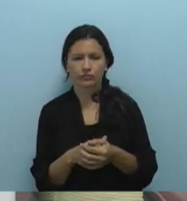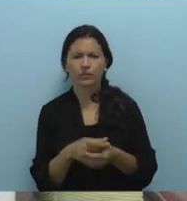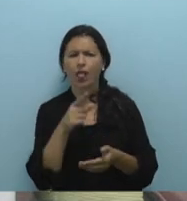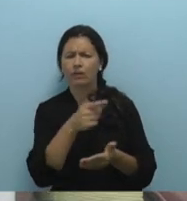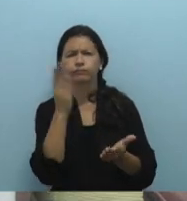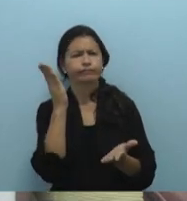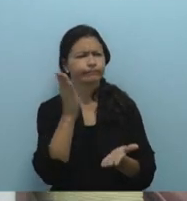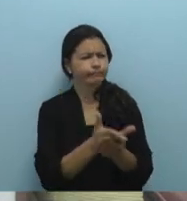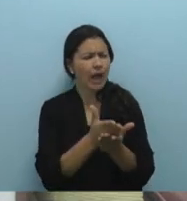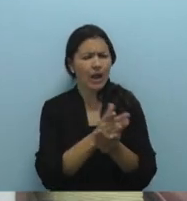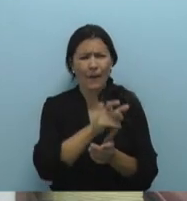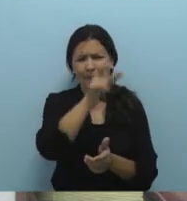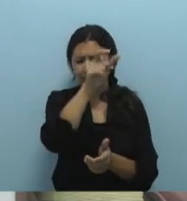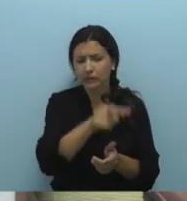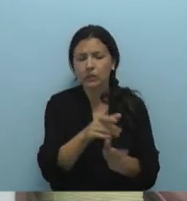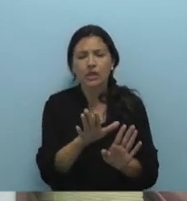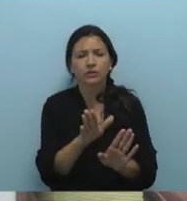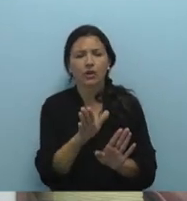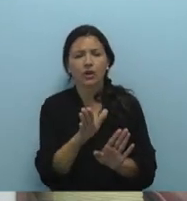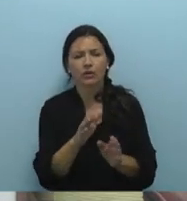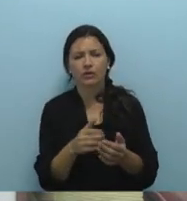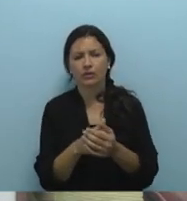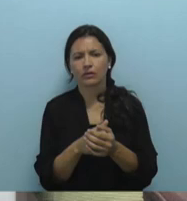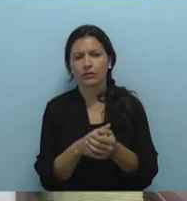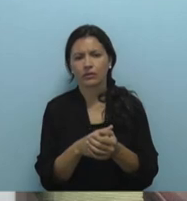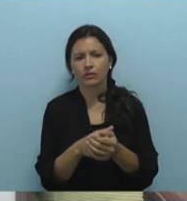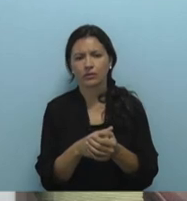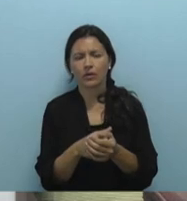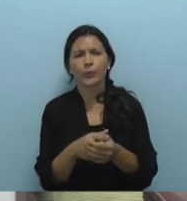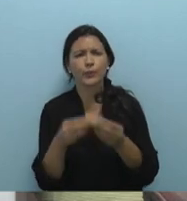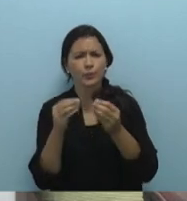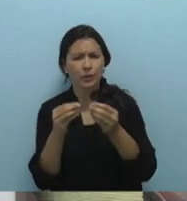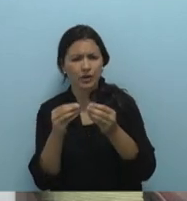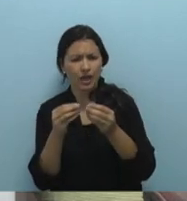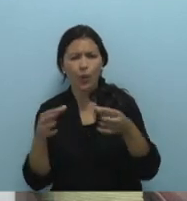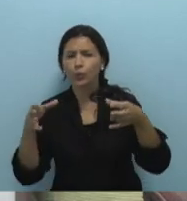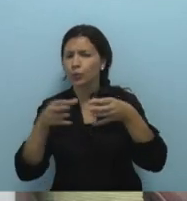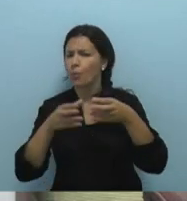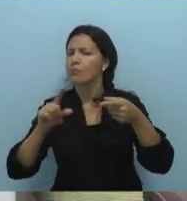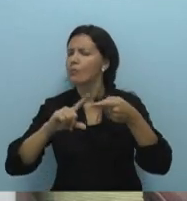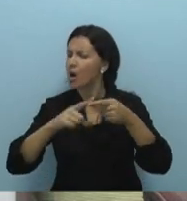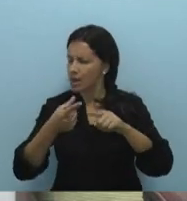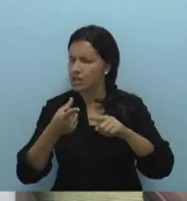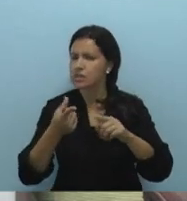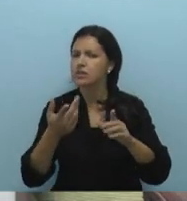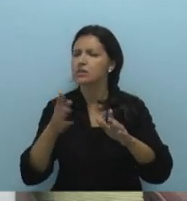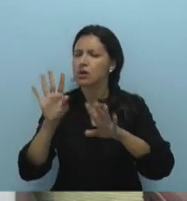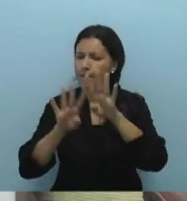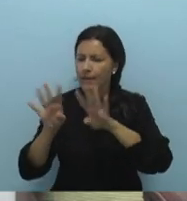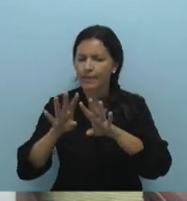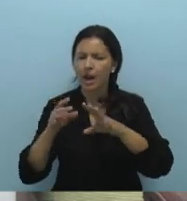disciplinario que en lo personal no tengo ninguna duda que fue orquestada también por estos sectores de la política que